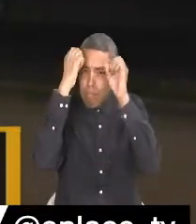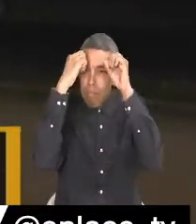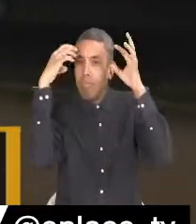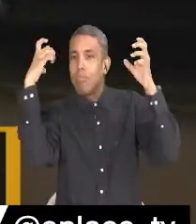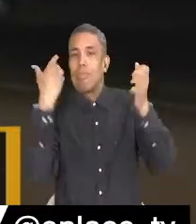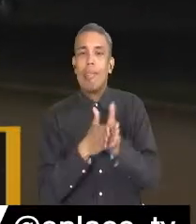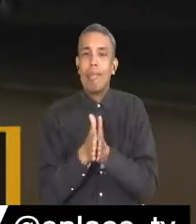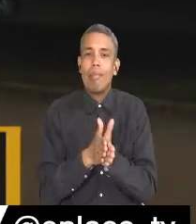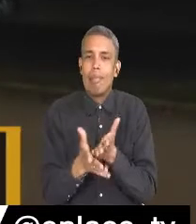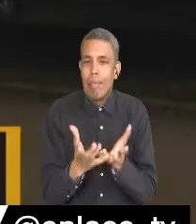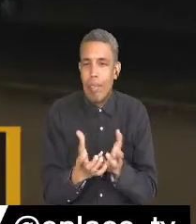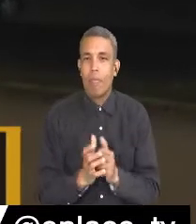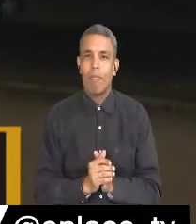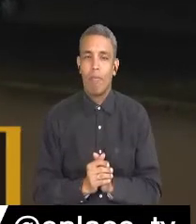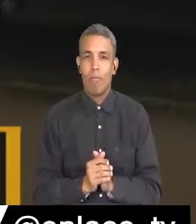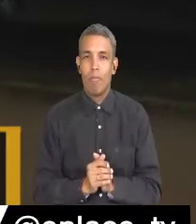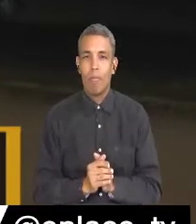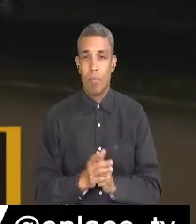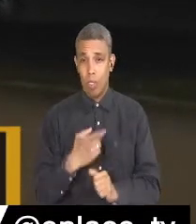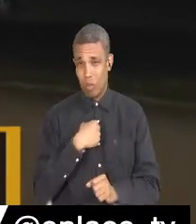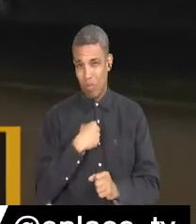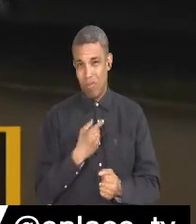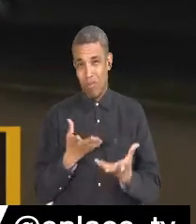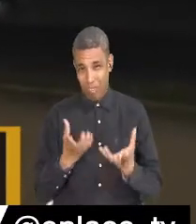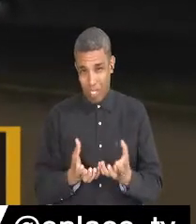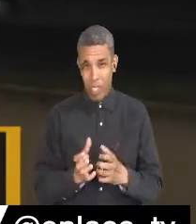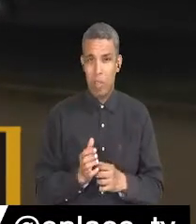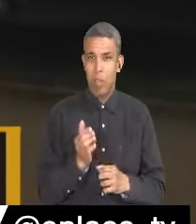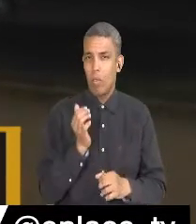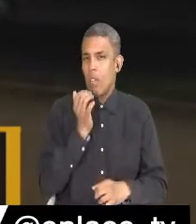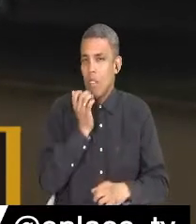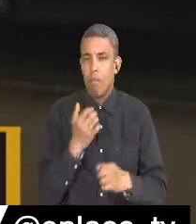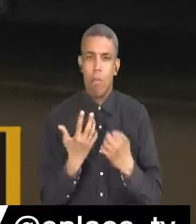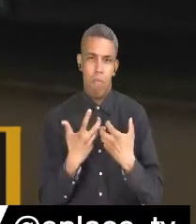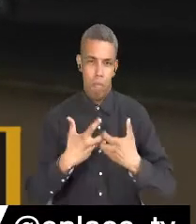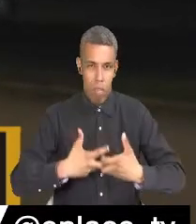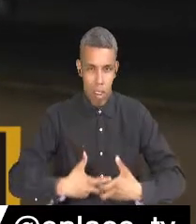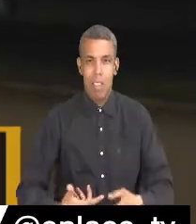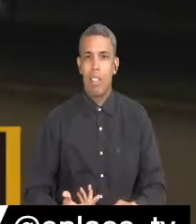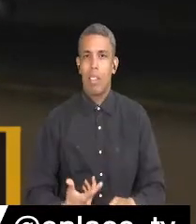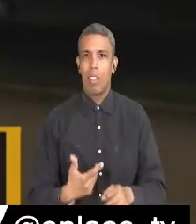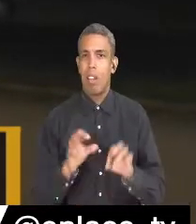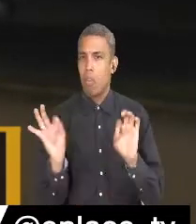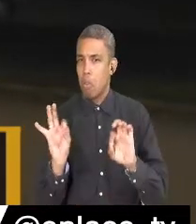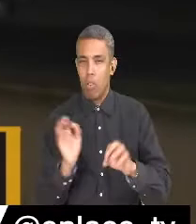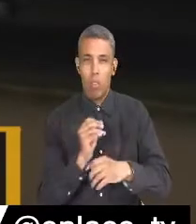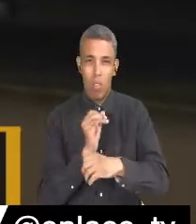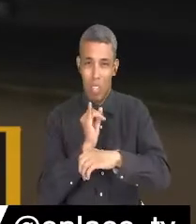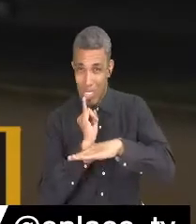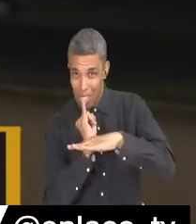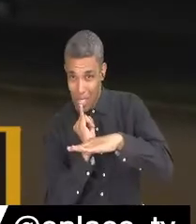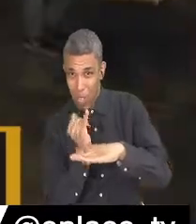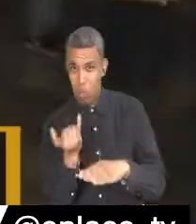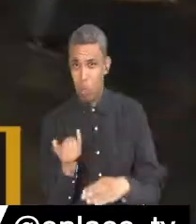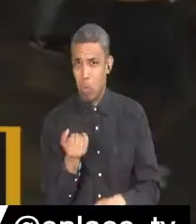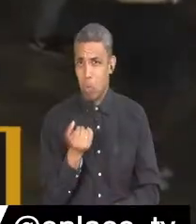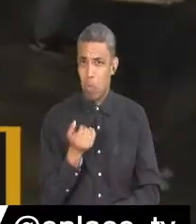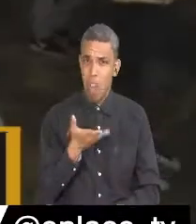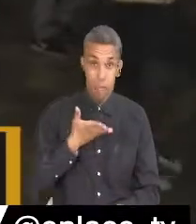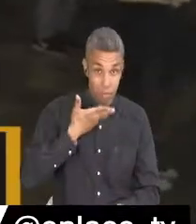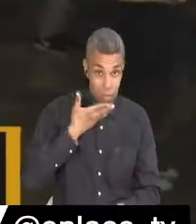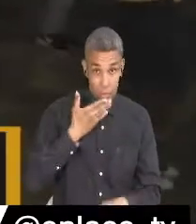he querido tocar puertas, he querido que alguna persona de verdad nos pudiera dar ese patrocinio, esa ayuda, ya que